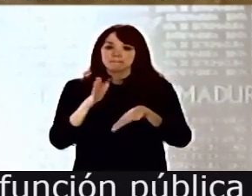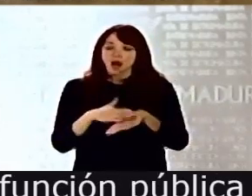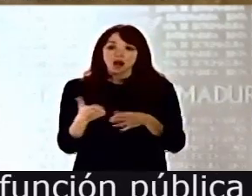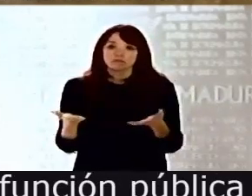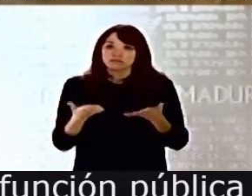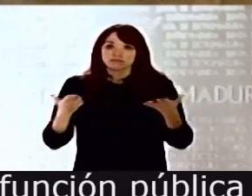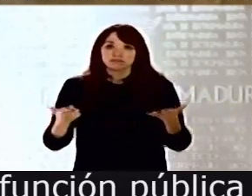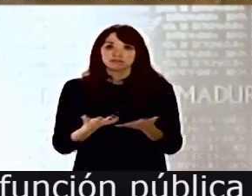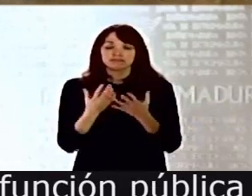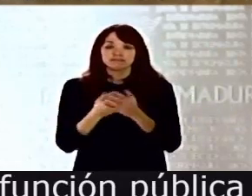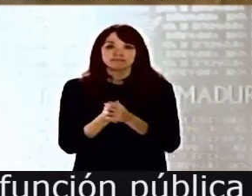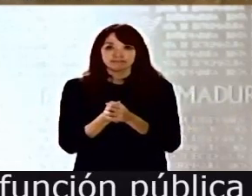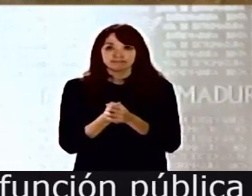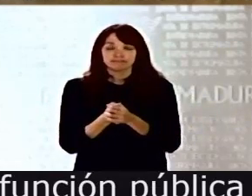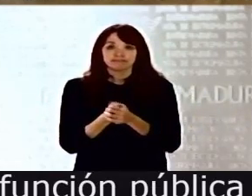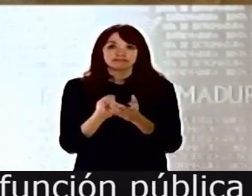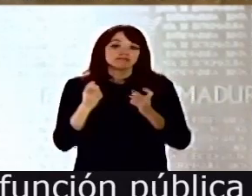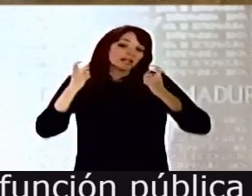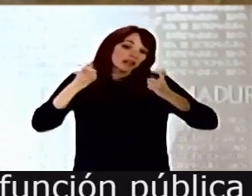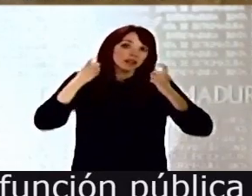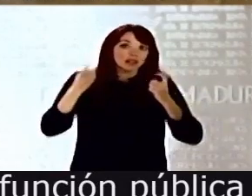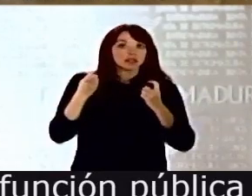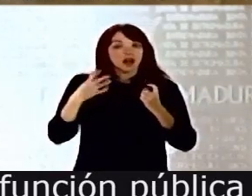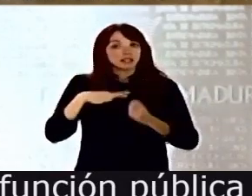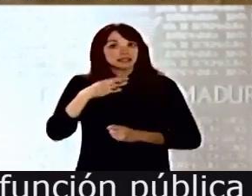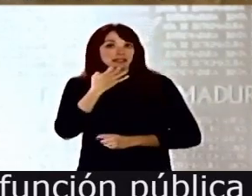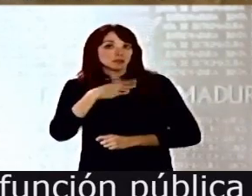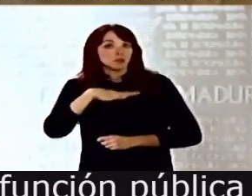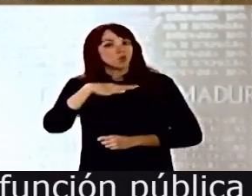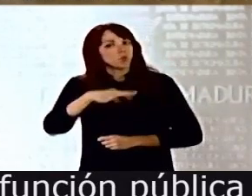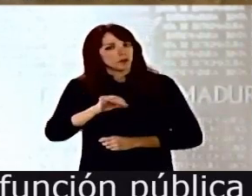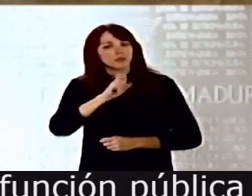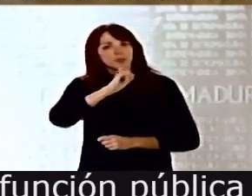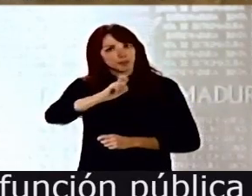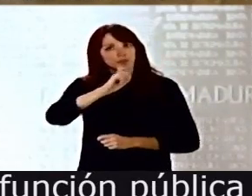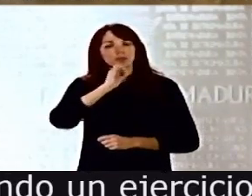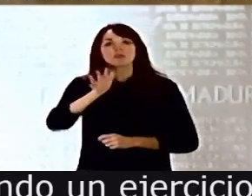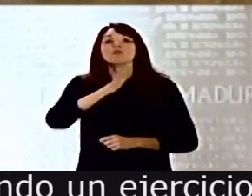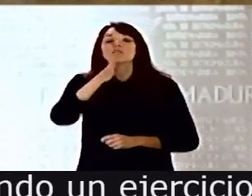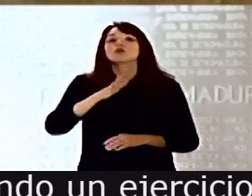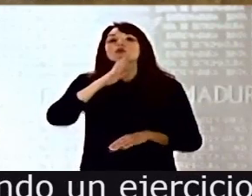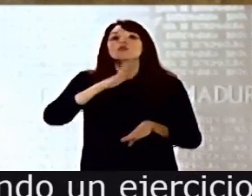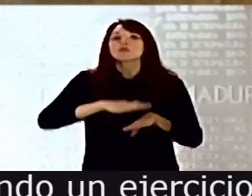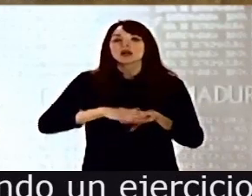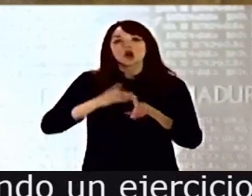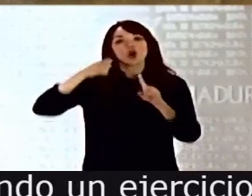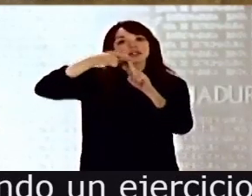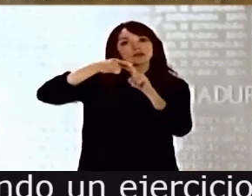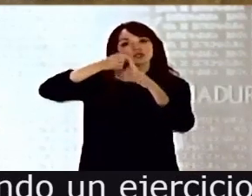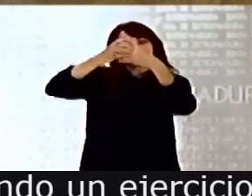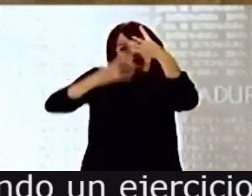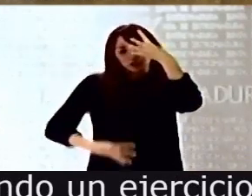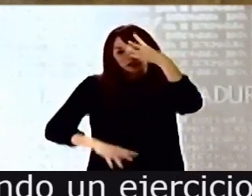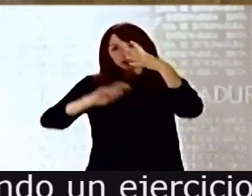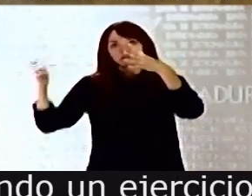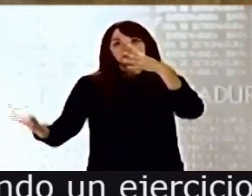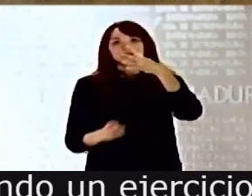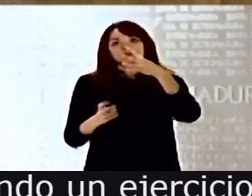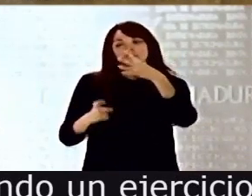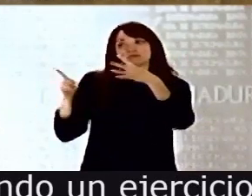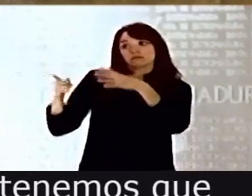progresar en la medida de lo posible, haciendo un ejercicio difícil, que es el de cumplir con los objetivos que tenemos que cumplir con el Reino de